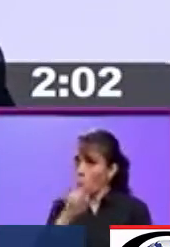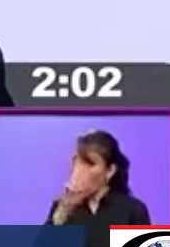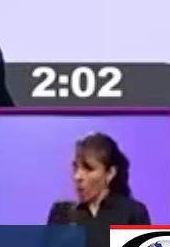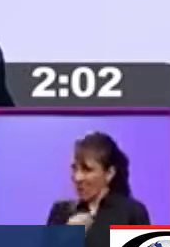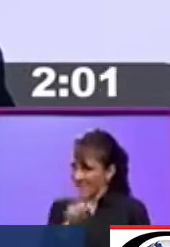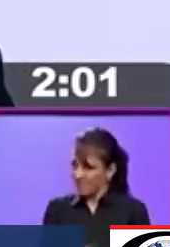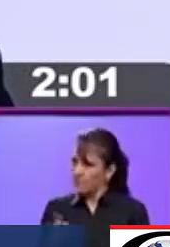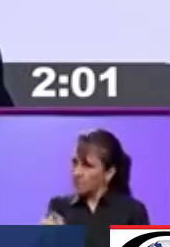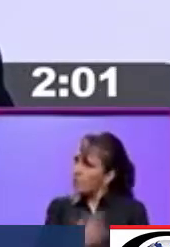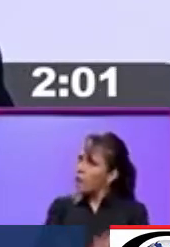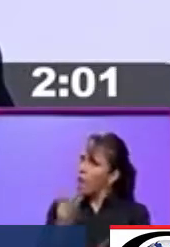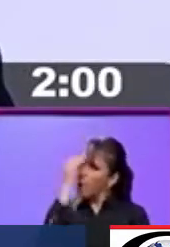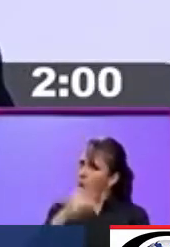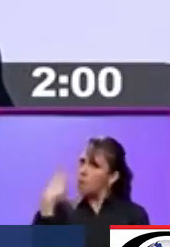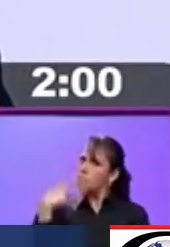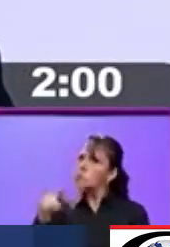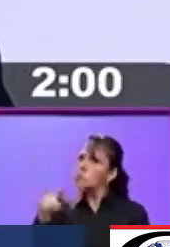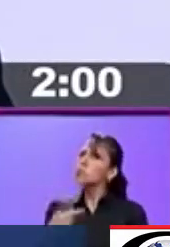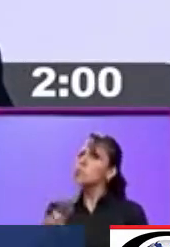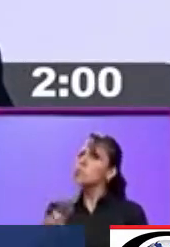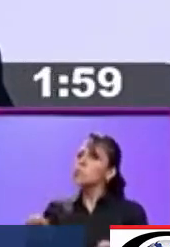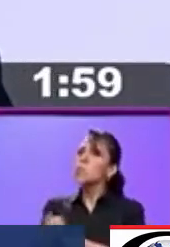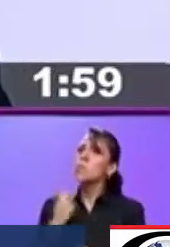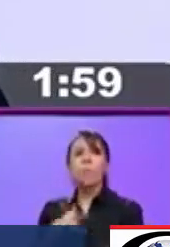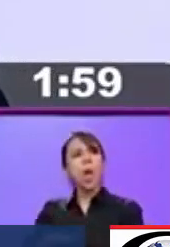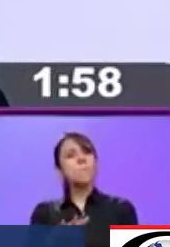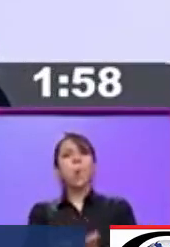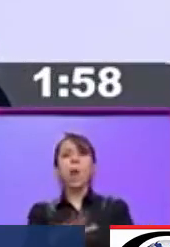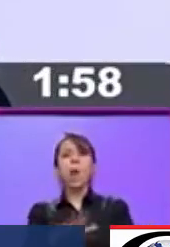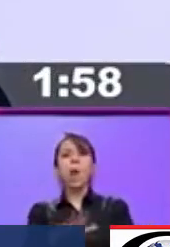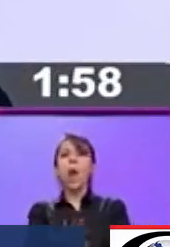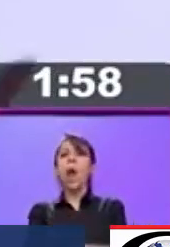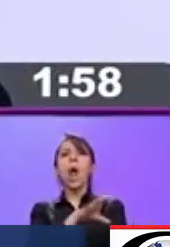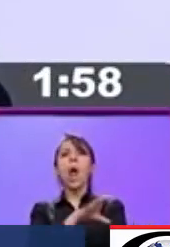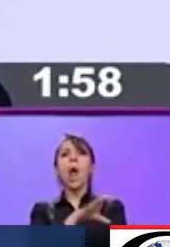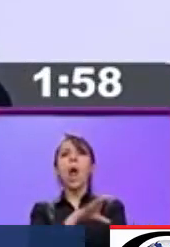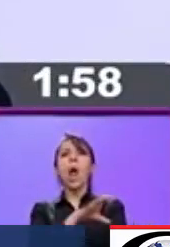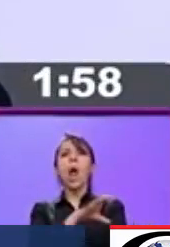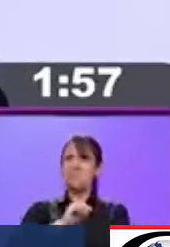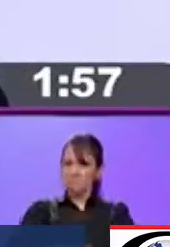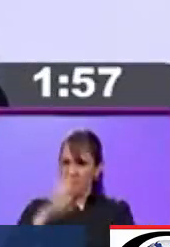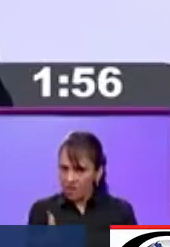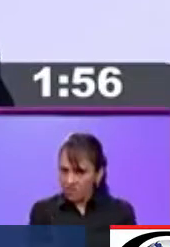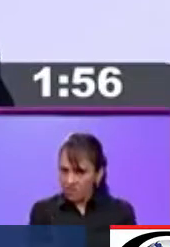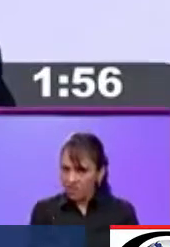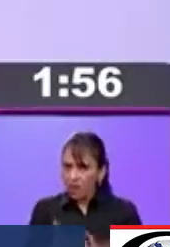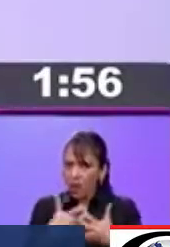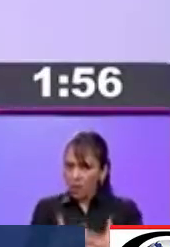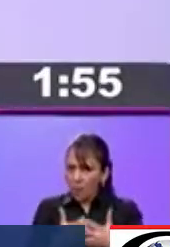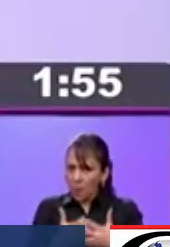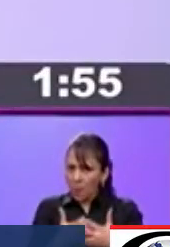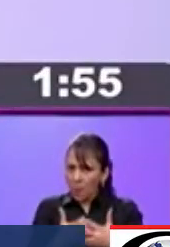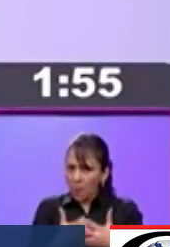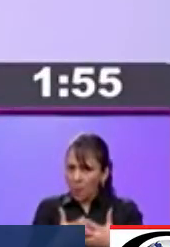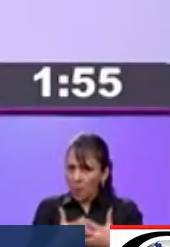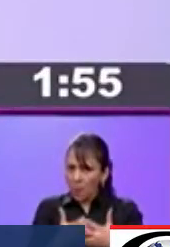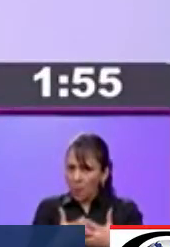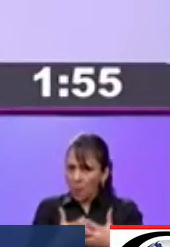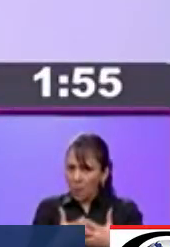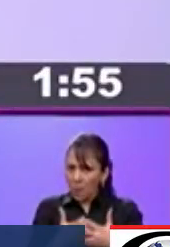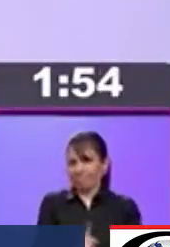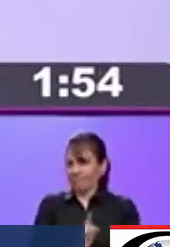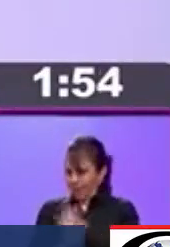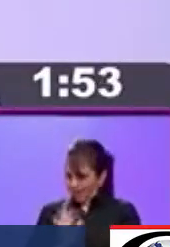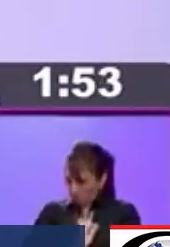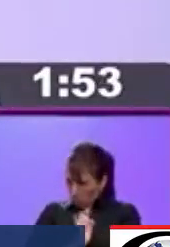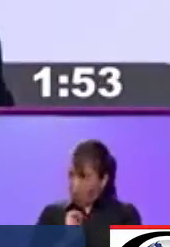en el 18, que lo que hay que hacer es pensar en los casi 18 millones de habitantes que vivimos en el Estado de México,